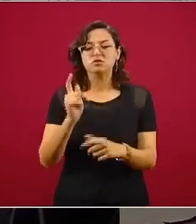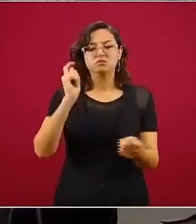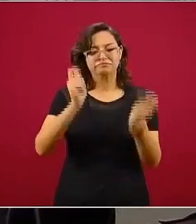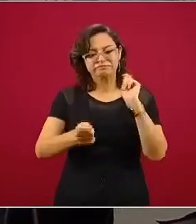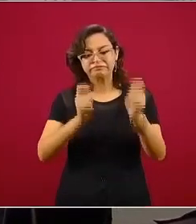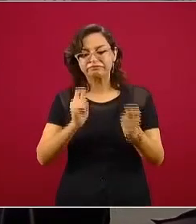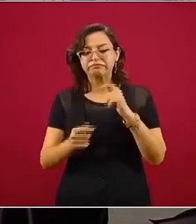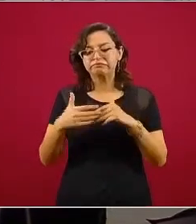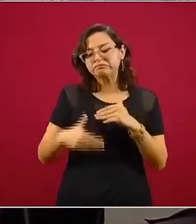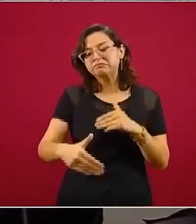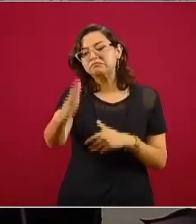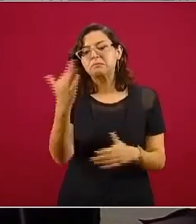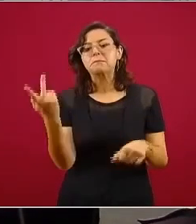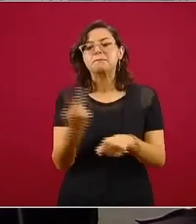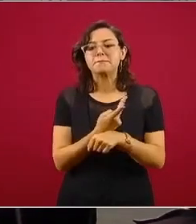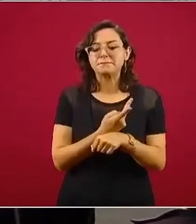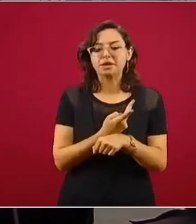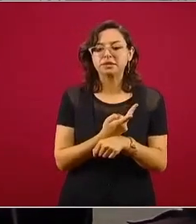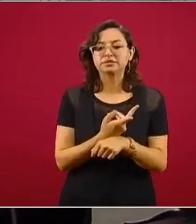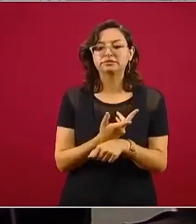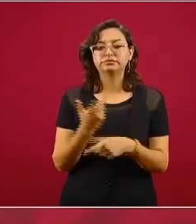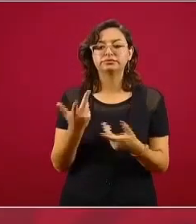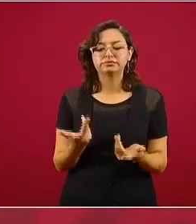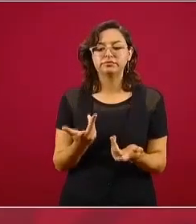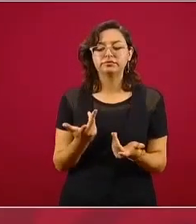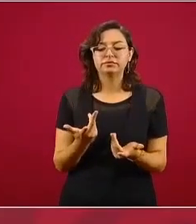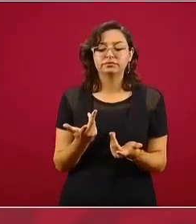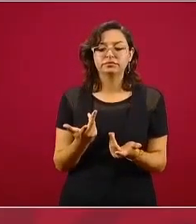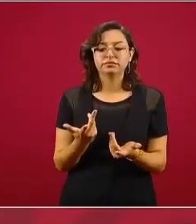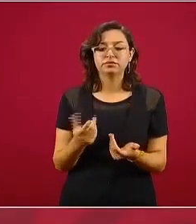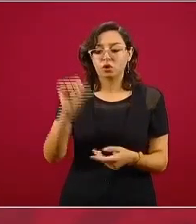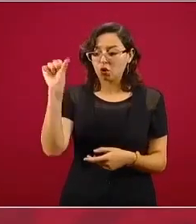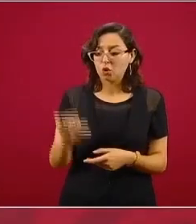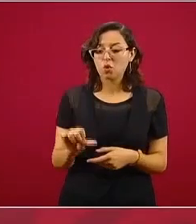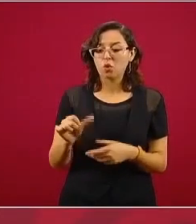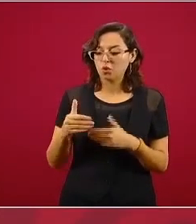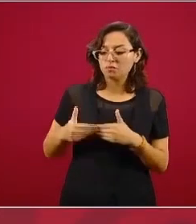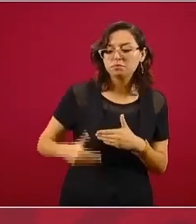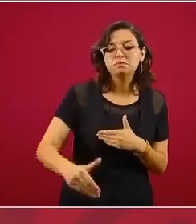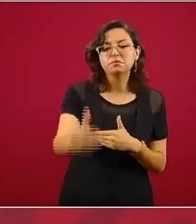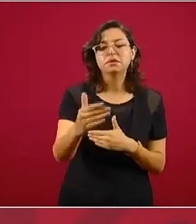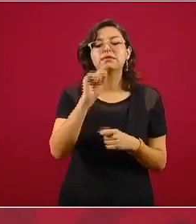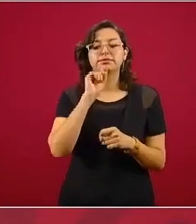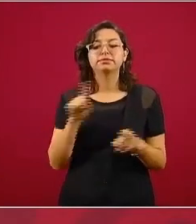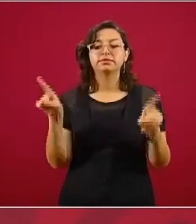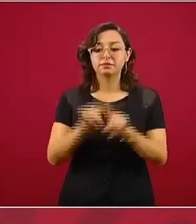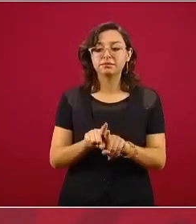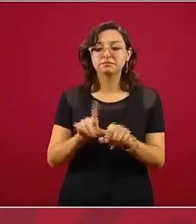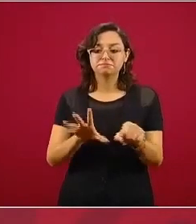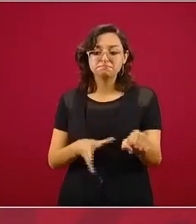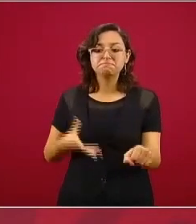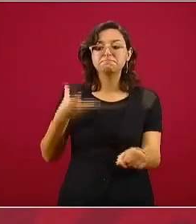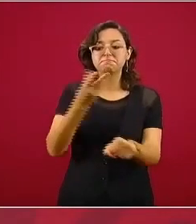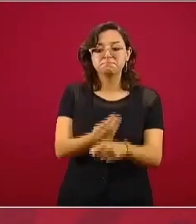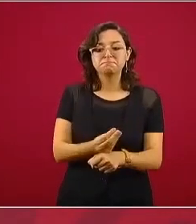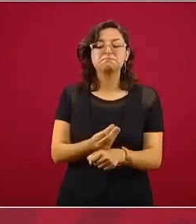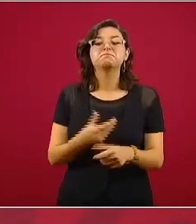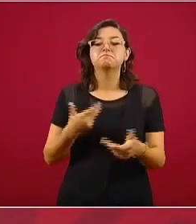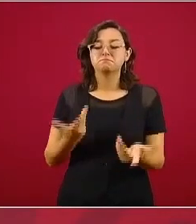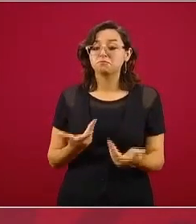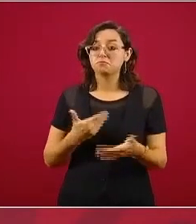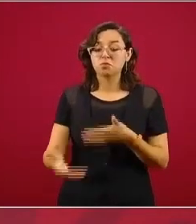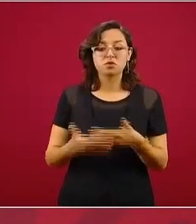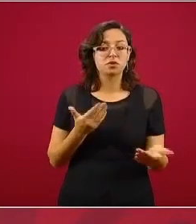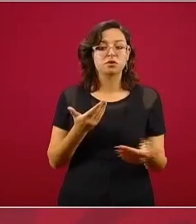es el devenir de este virus, cuáles son sus elementos hoy, y desde luego nos va a agregar un extra muy actualizado,